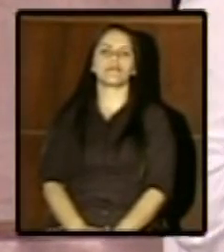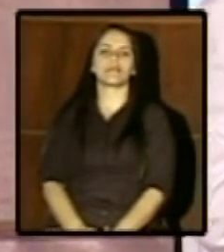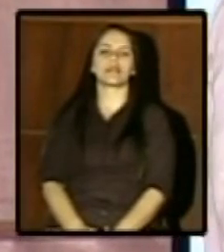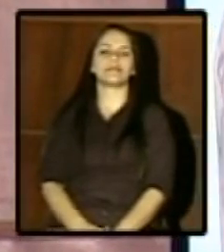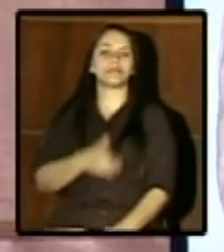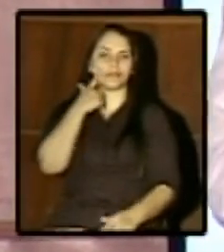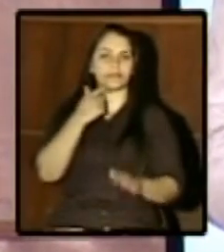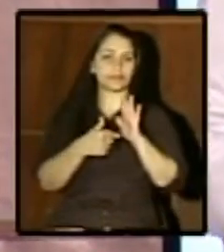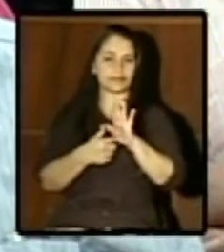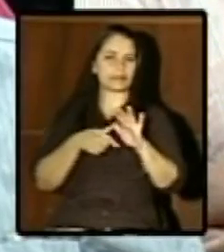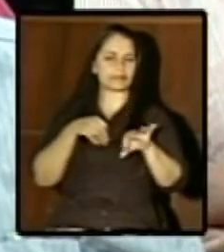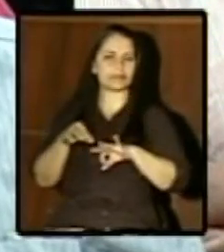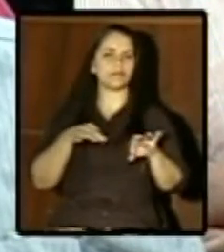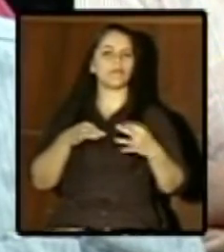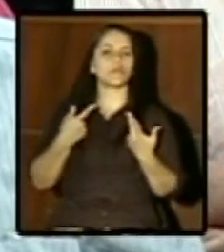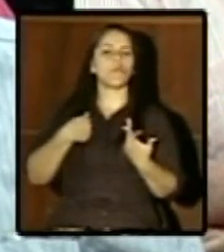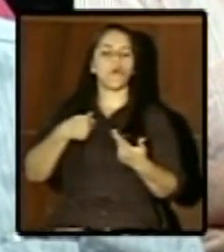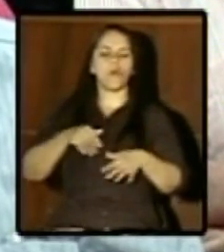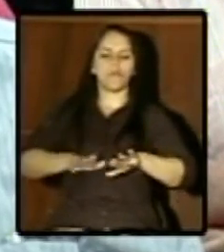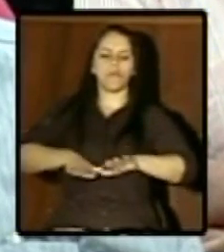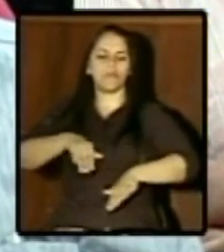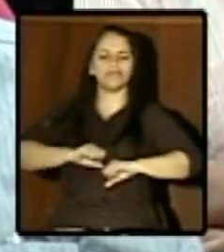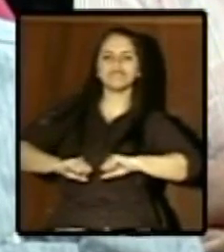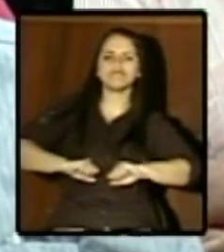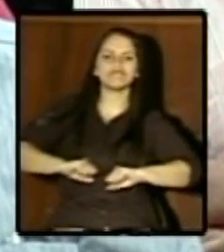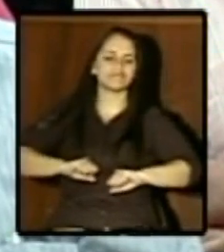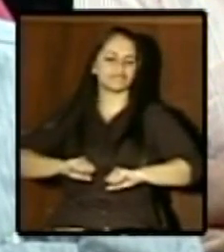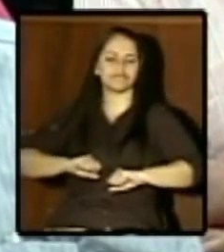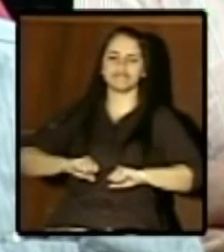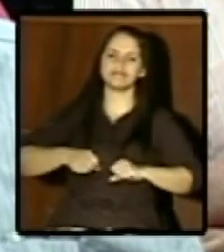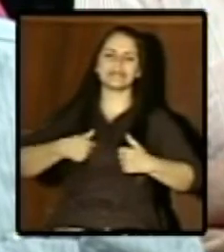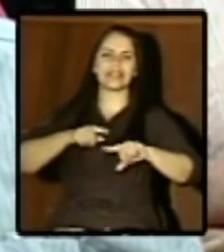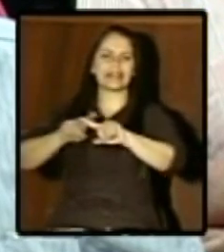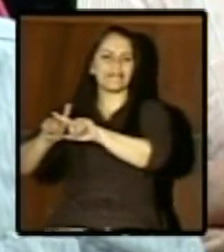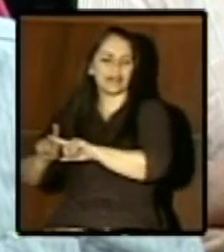misma. Ya mencionamos la limitación en el movimiento.